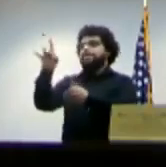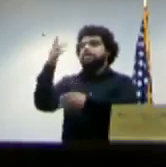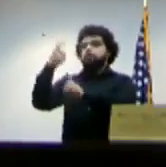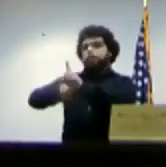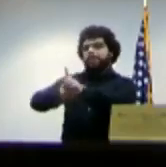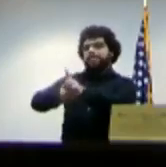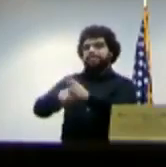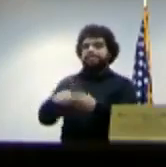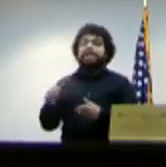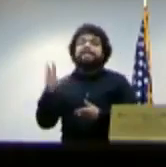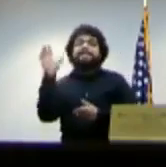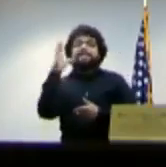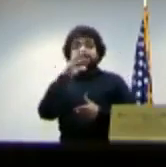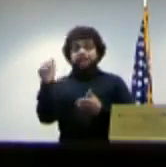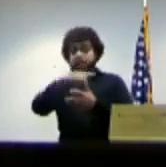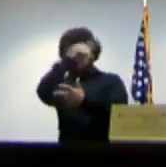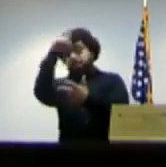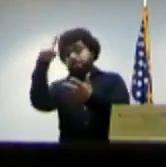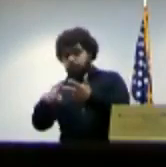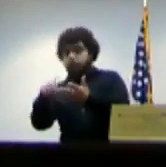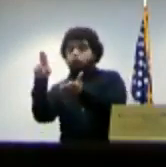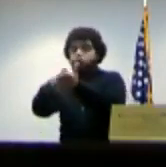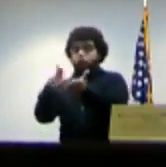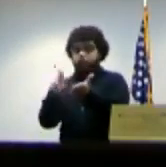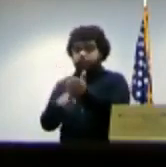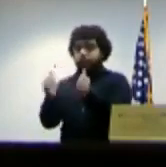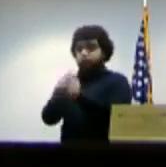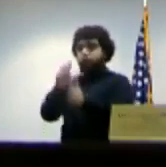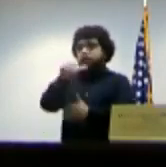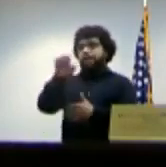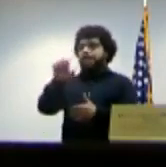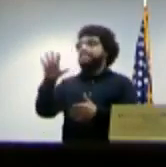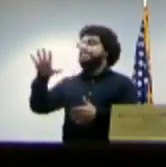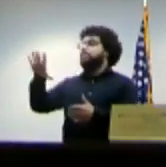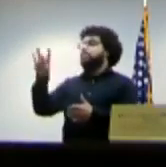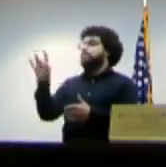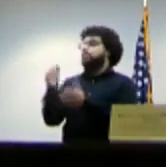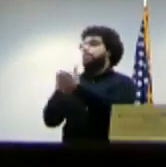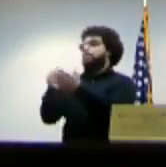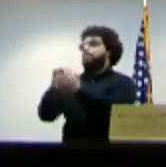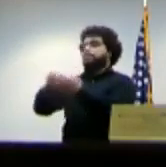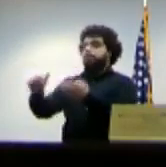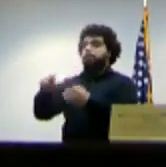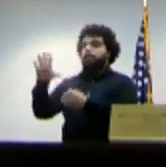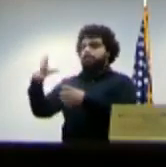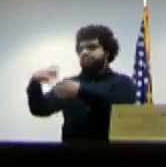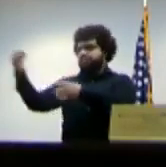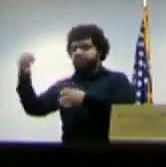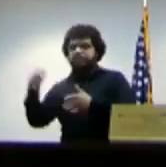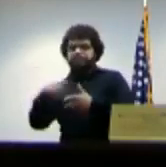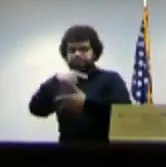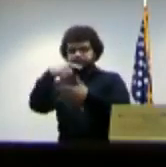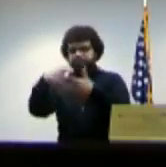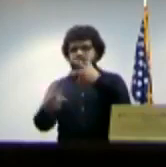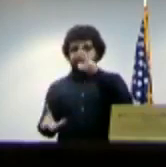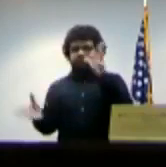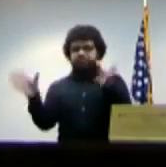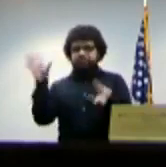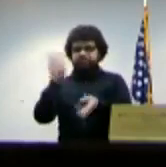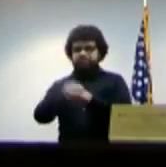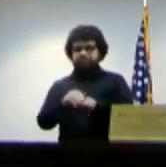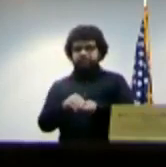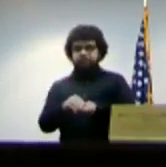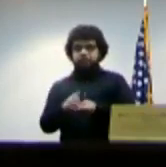otro contrato con la autoridad de 58 millones adicionales por fuera. Y seguimos sumando, y esto era que